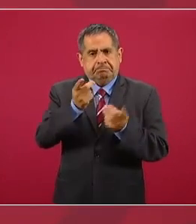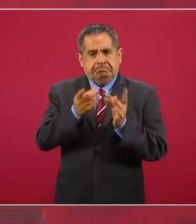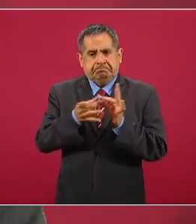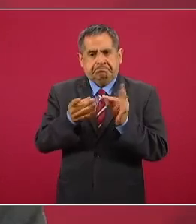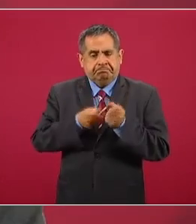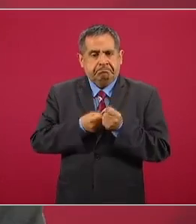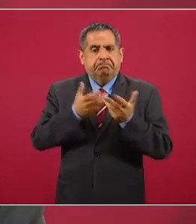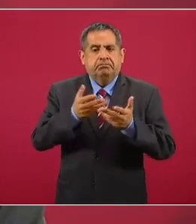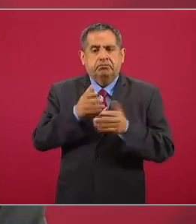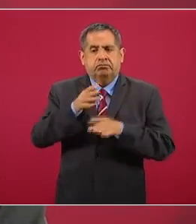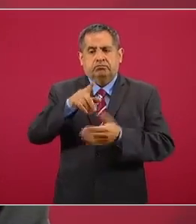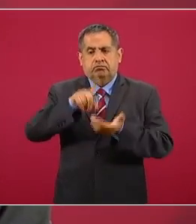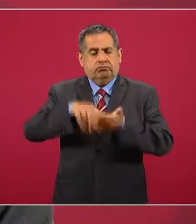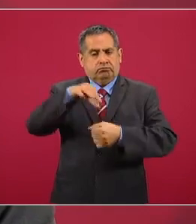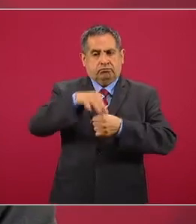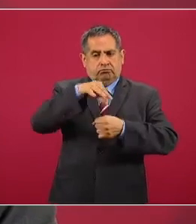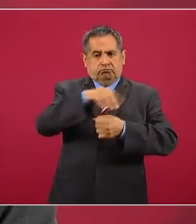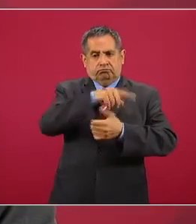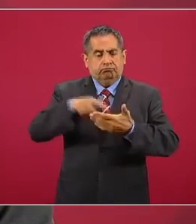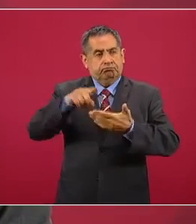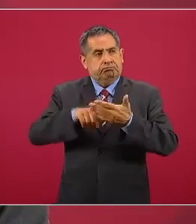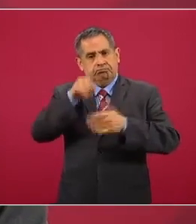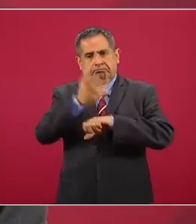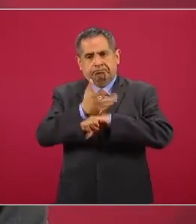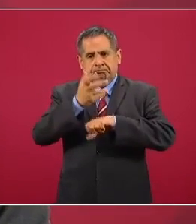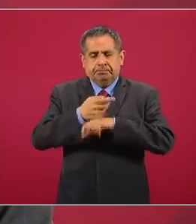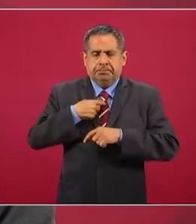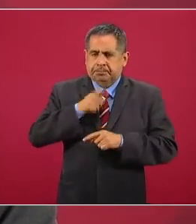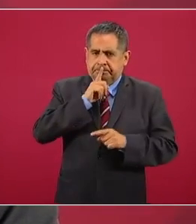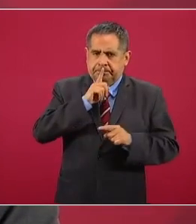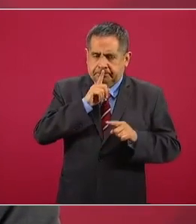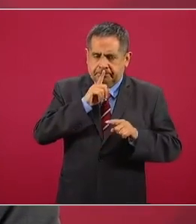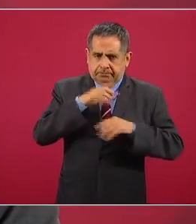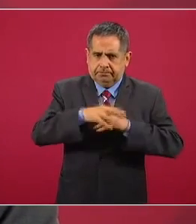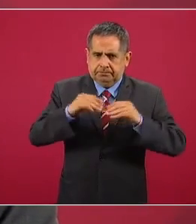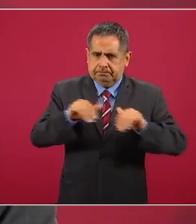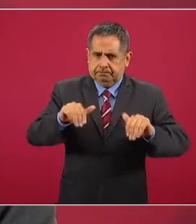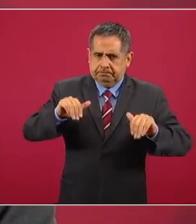hablar acerca de las elecciones en Estados Unidos,